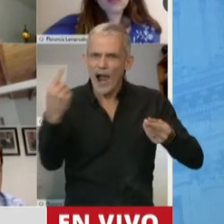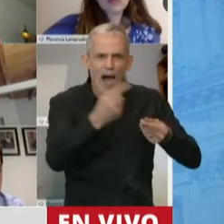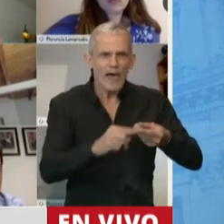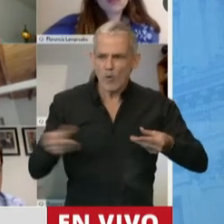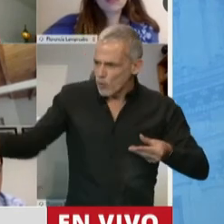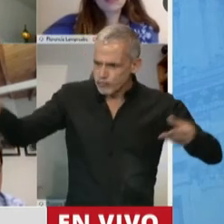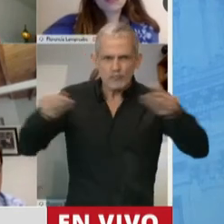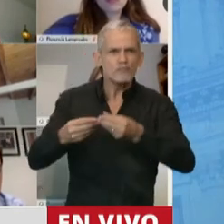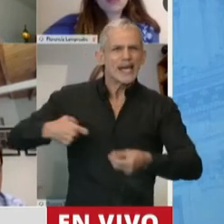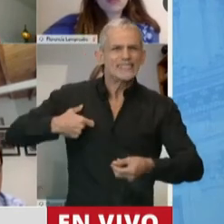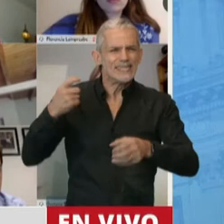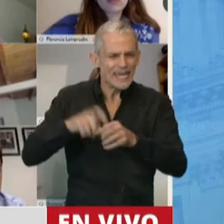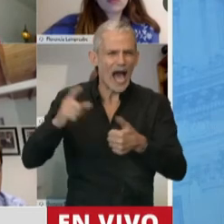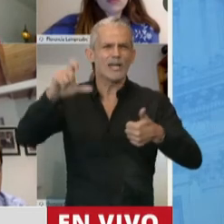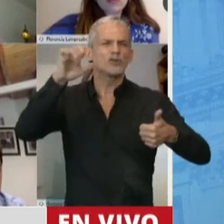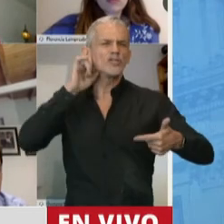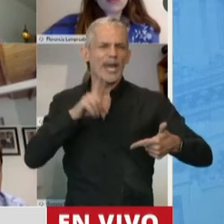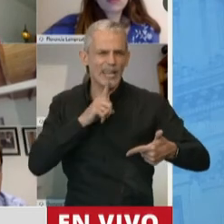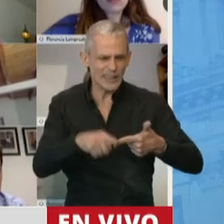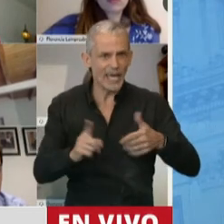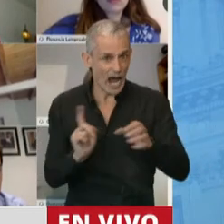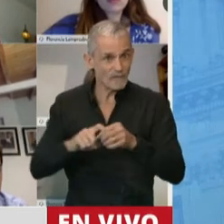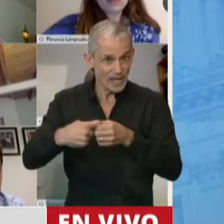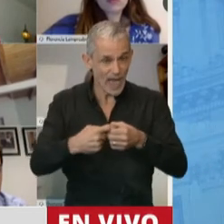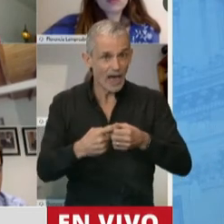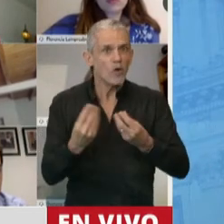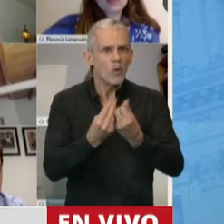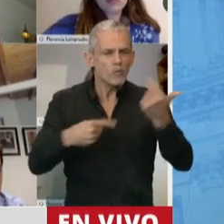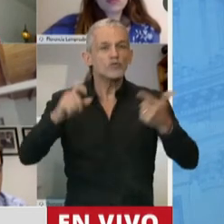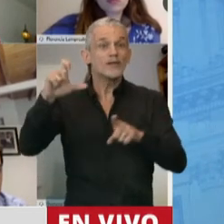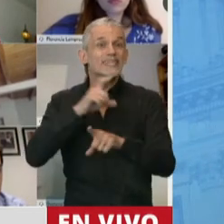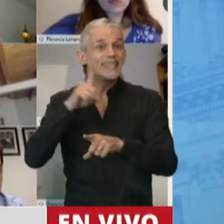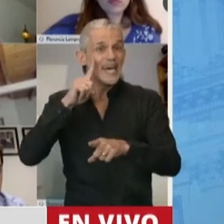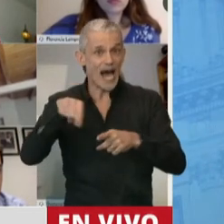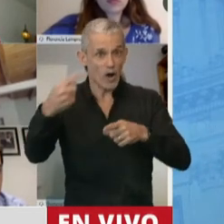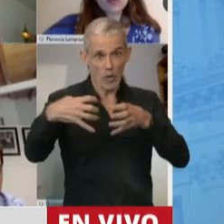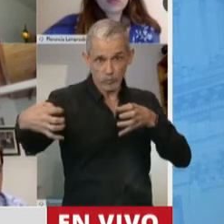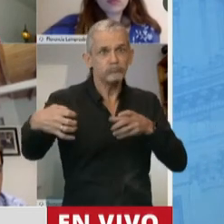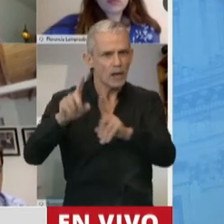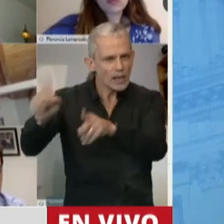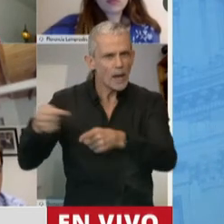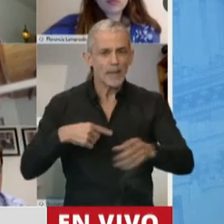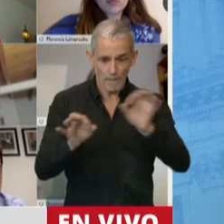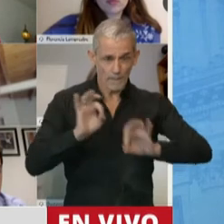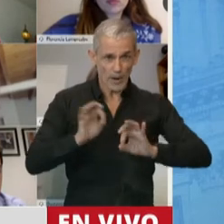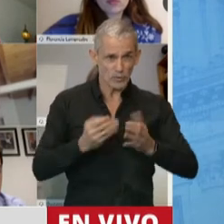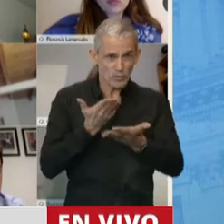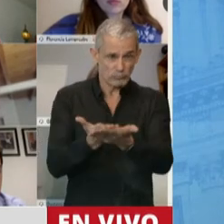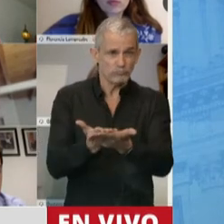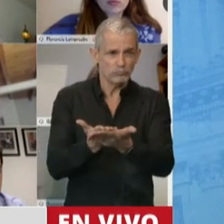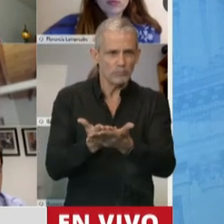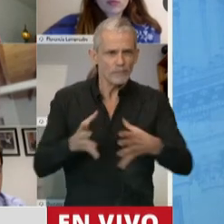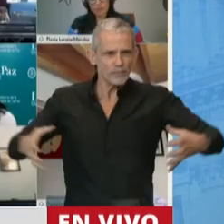los sindicatos de la CGT, muchos de los sindicatos de la CTA. El proyecto nuestro fue un proyecto de